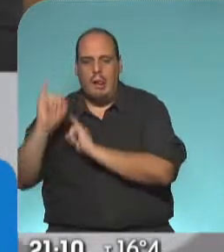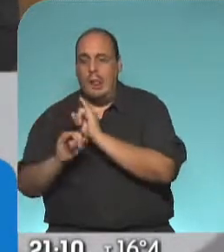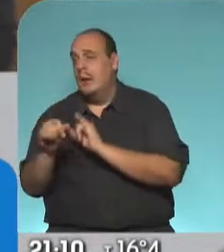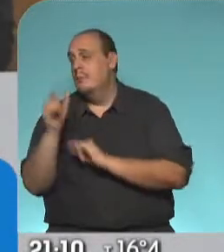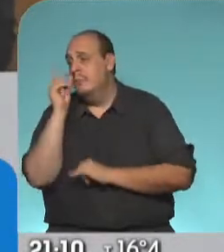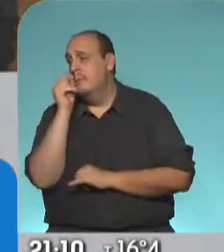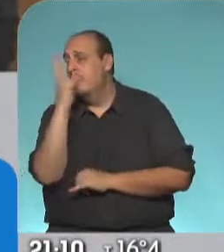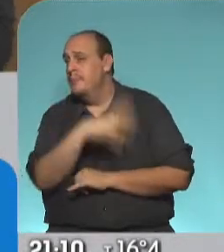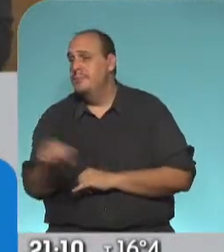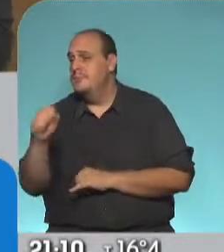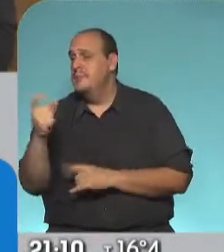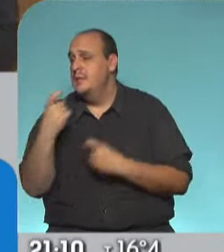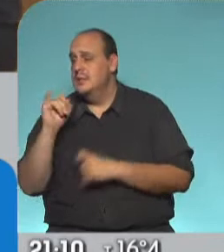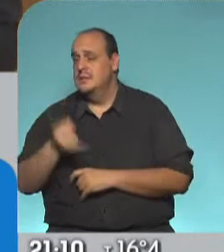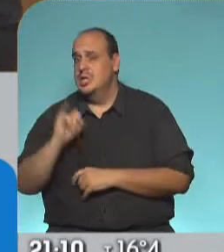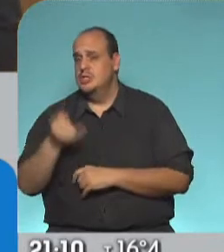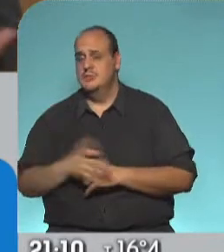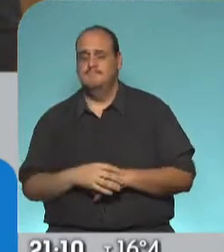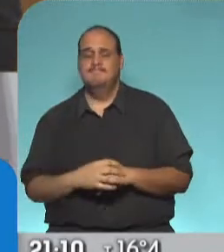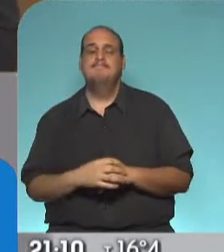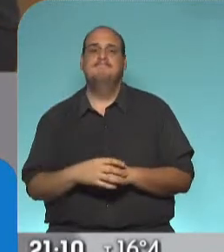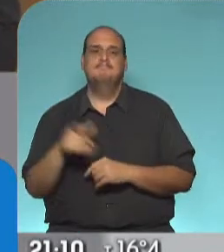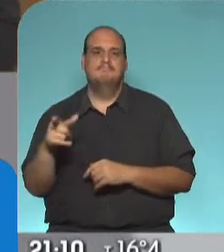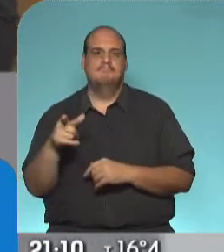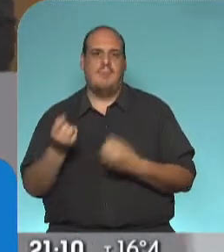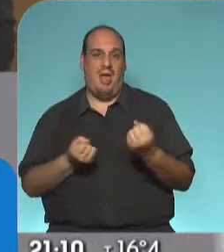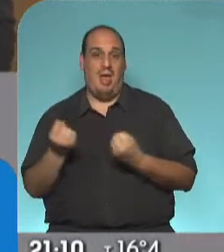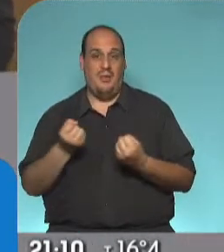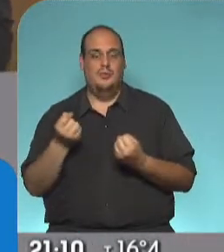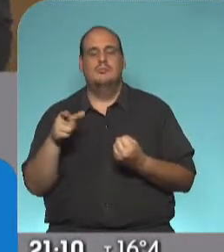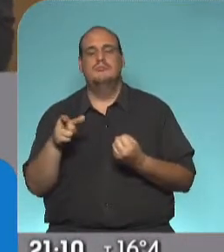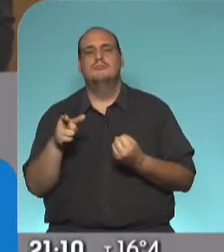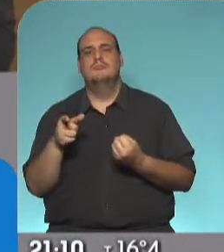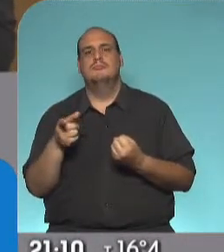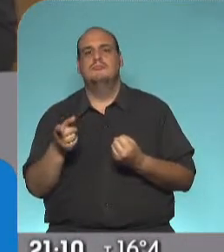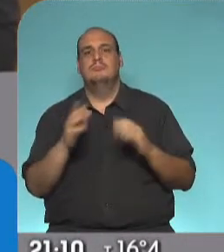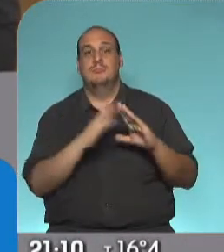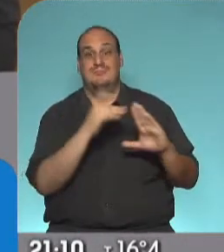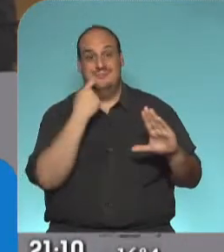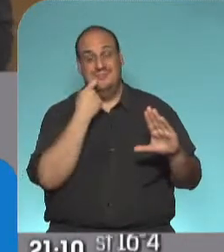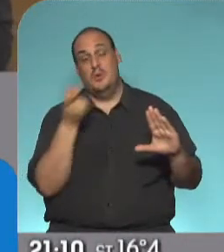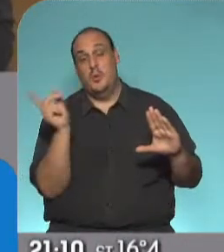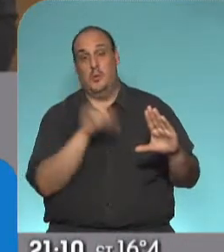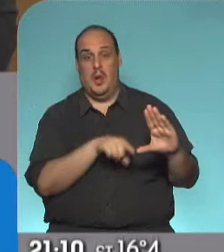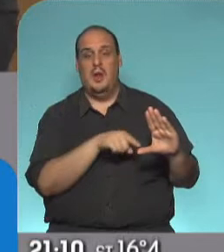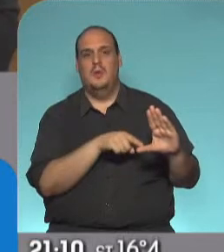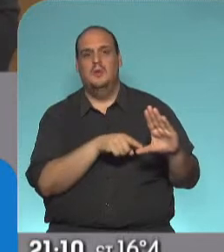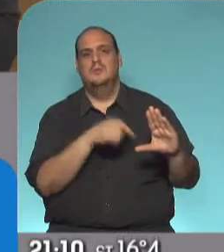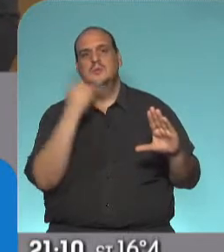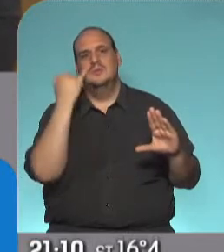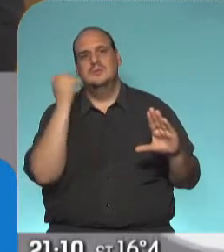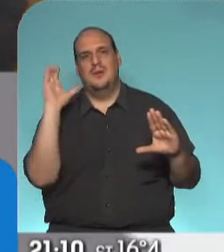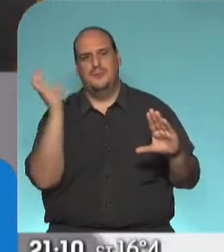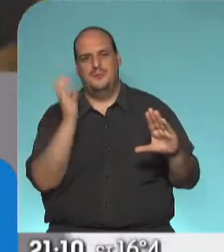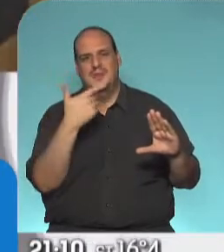Bueno, cuando vuelvo, eso lo hice en el auto, cuando vuelvo a la esquina, ya estaba el SAME, la verdad que